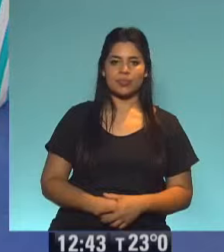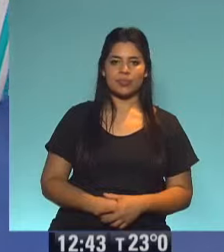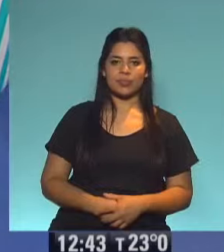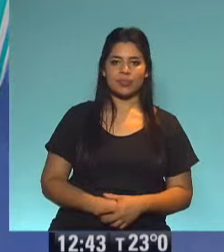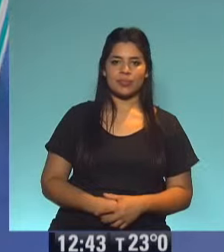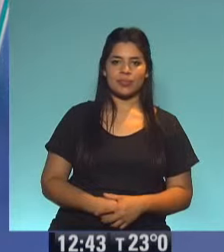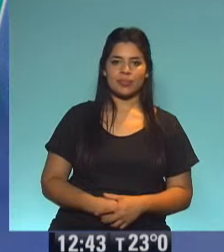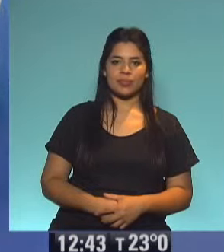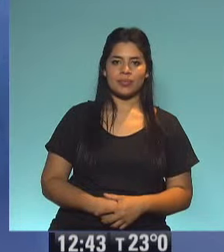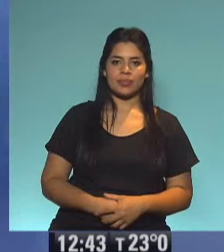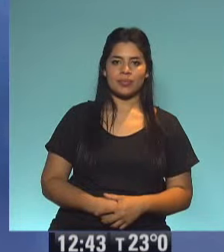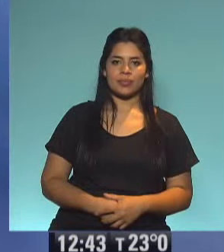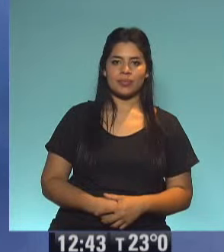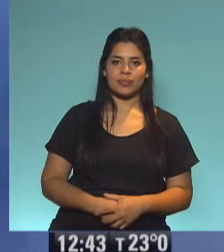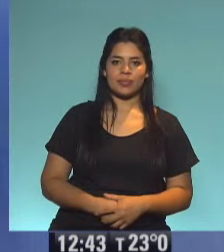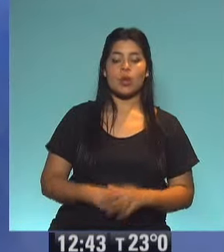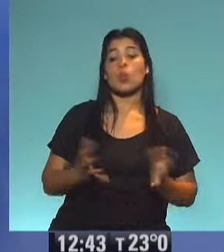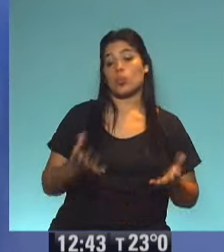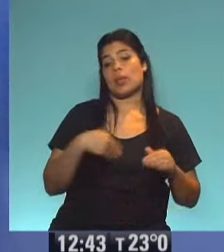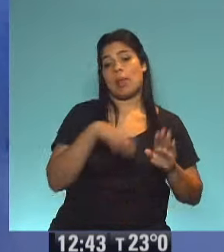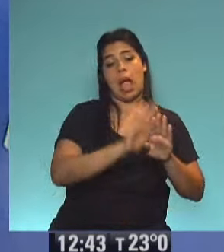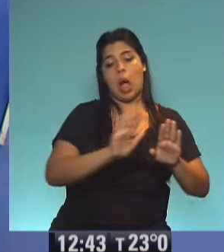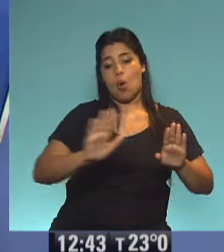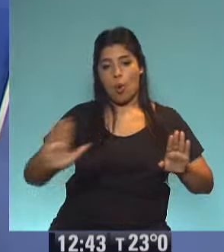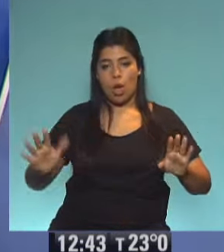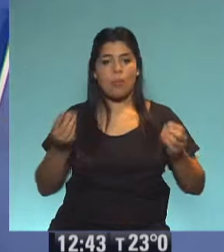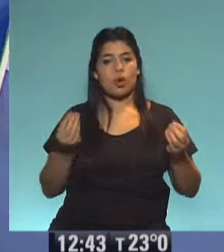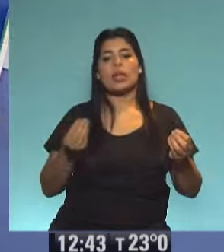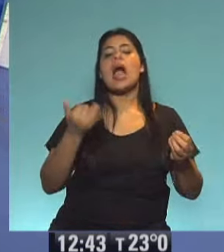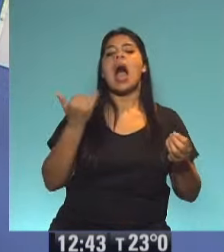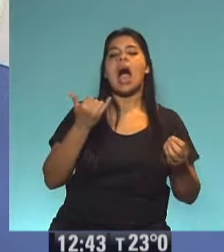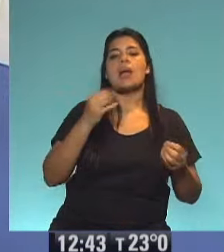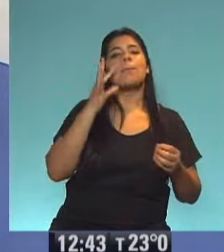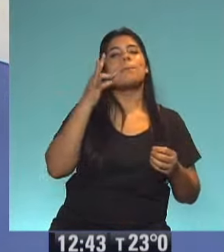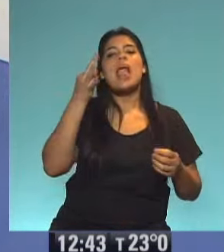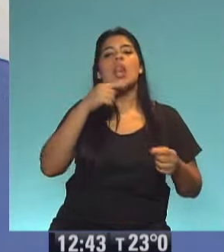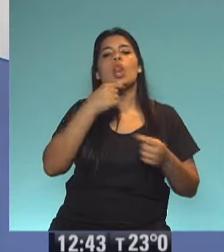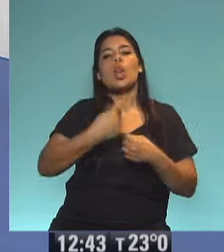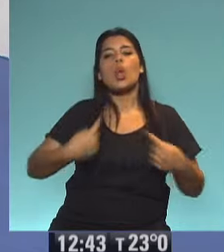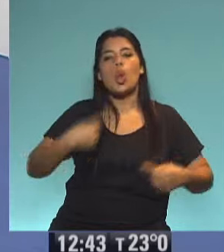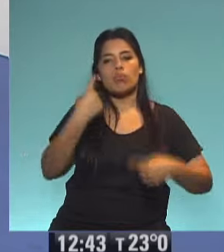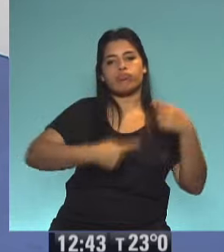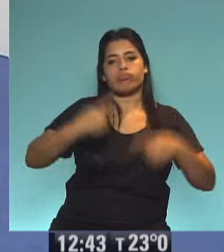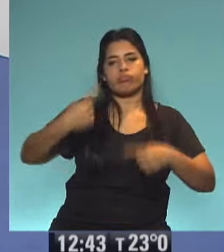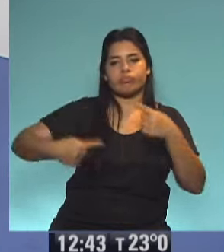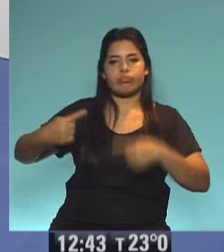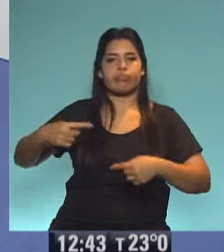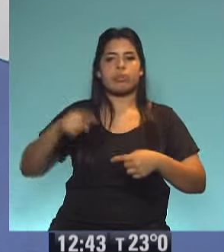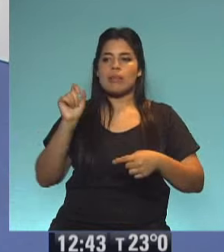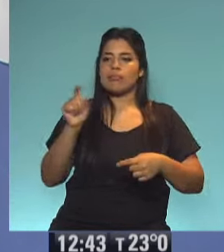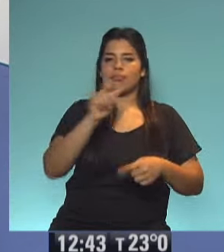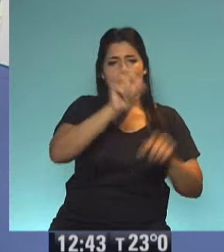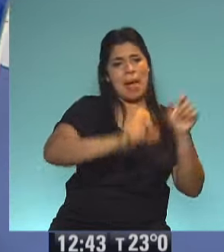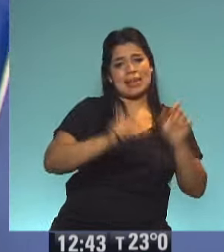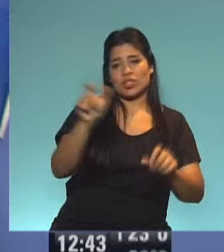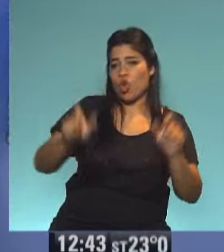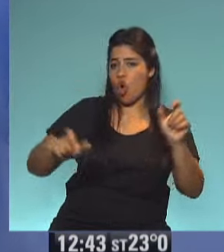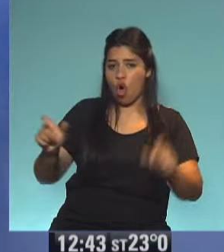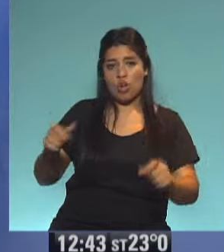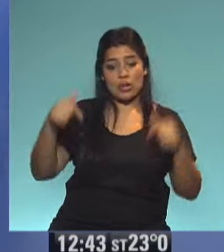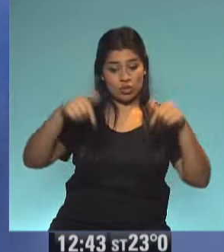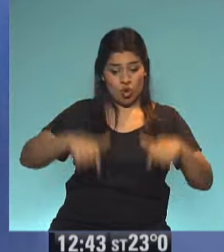amarronado. Ah, me encantó. Entonces las vamos acomodando, claro, porque todos estos tonos de piel tienen que ver con las personas que hoy